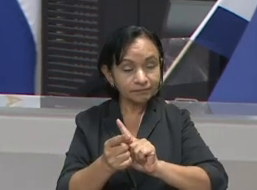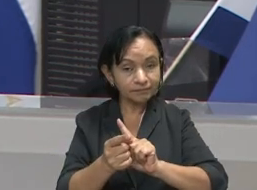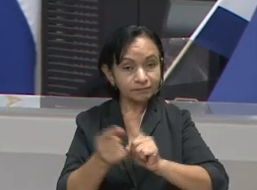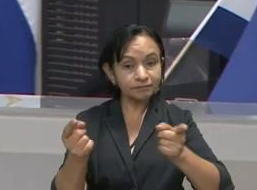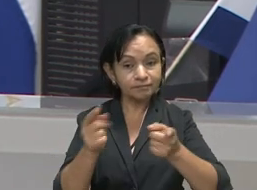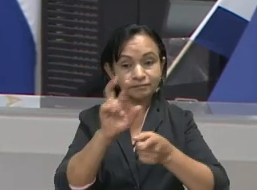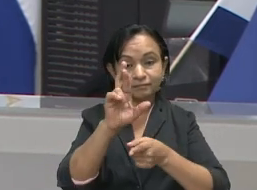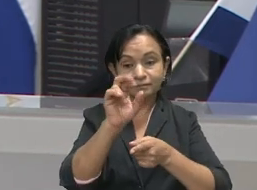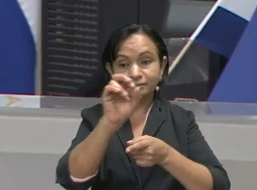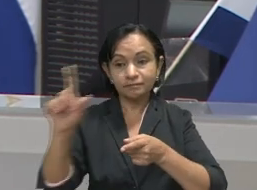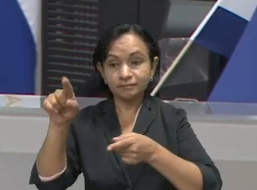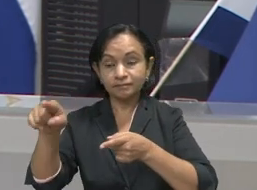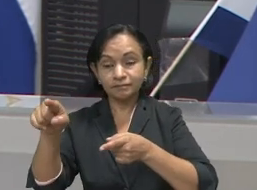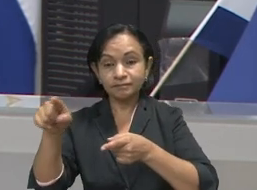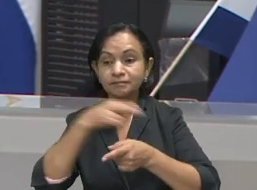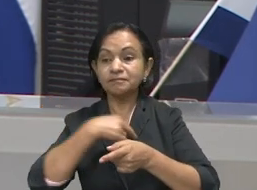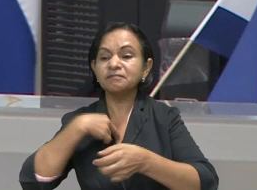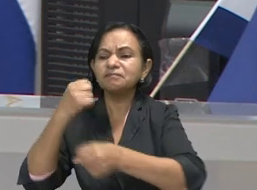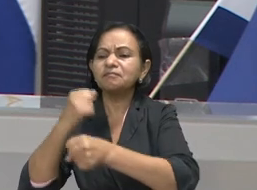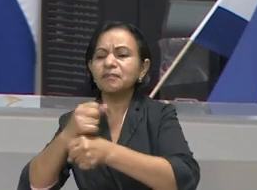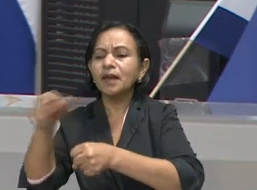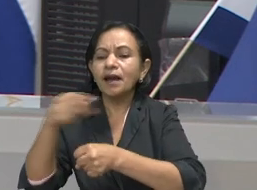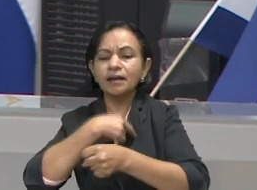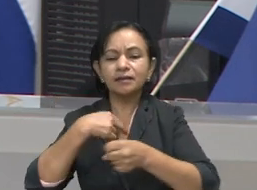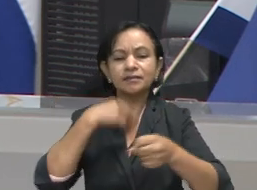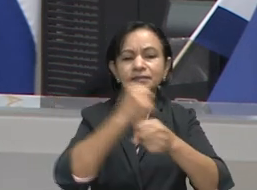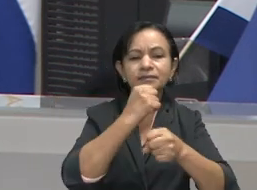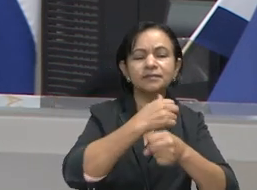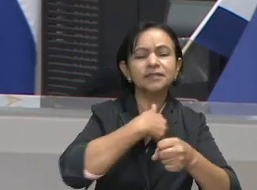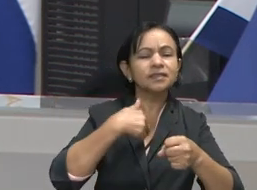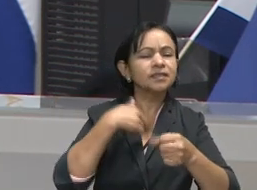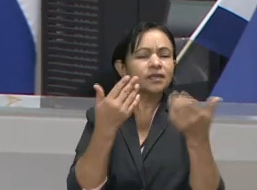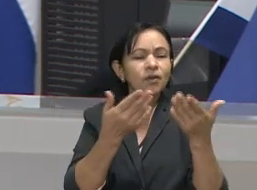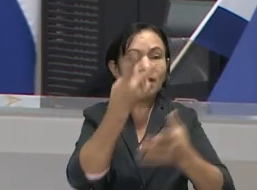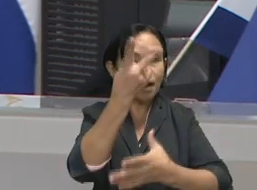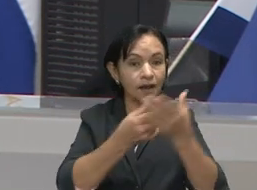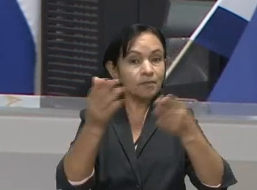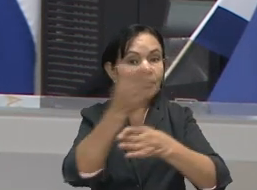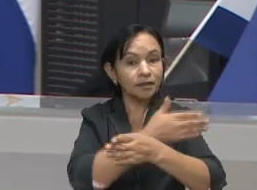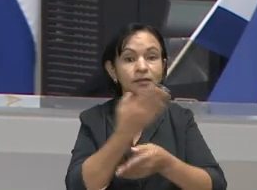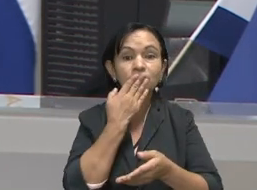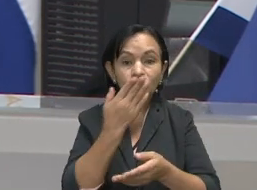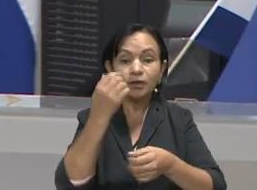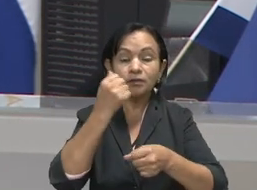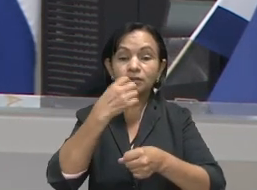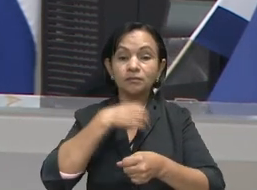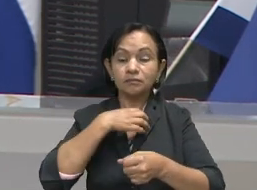el rol y el papel que jugaron estos guerreros nicaragüenses.